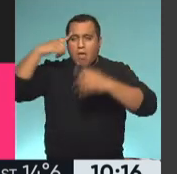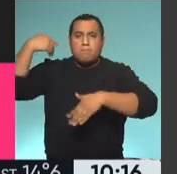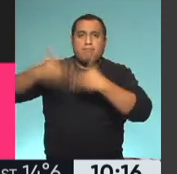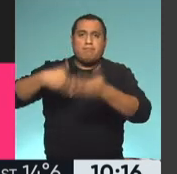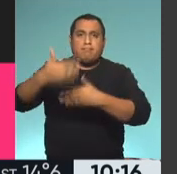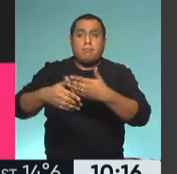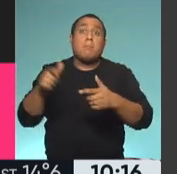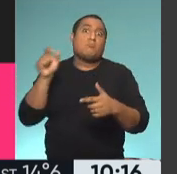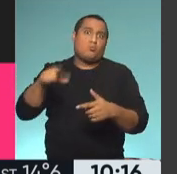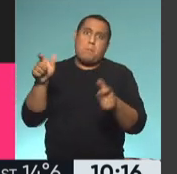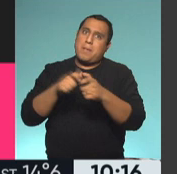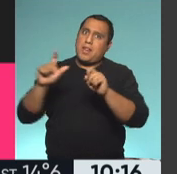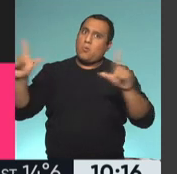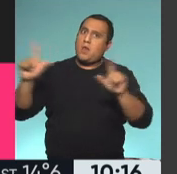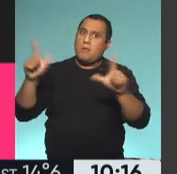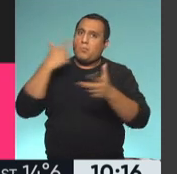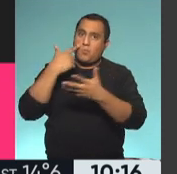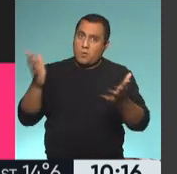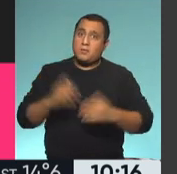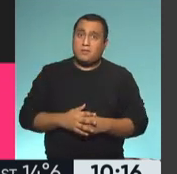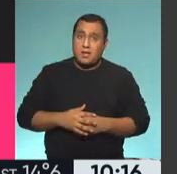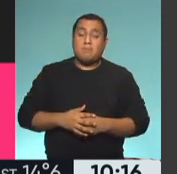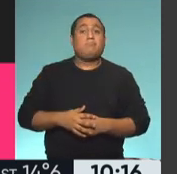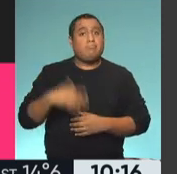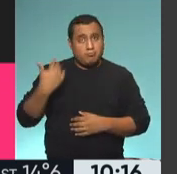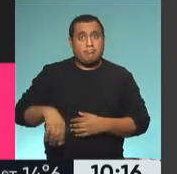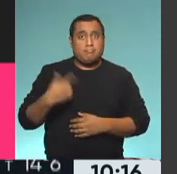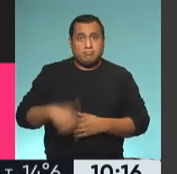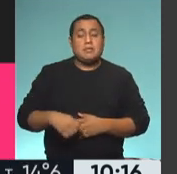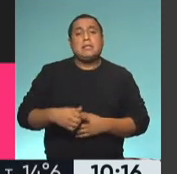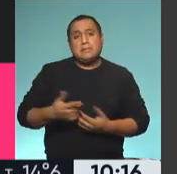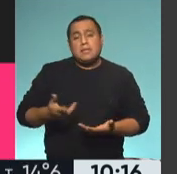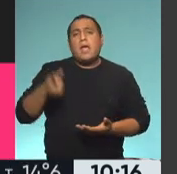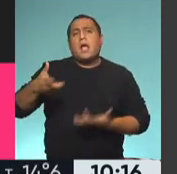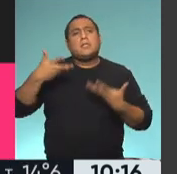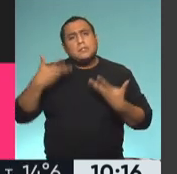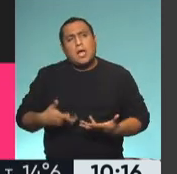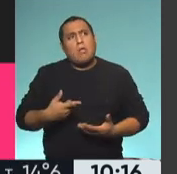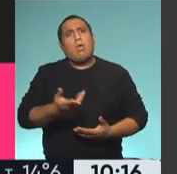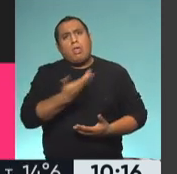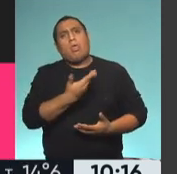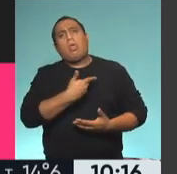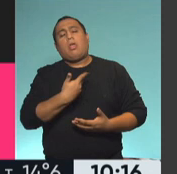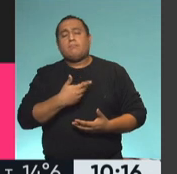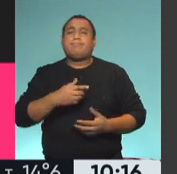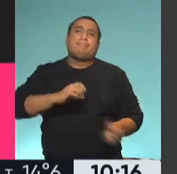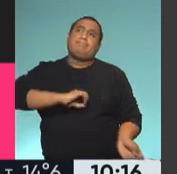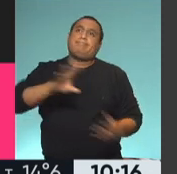sus películas. Cansado de la censura, decidió instalarse en Europa con su